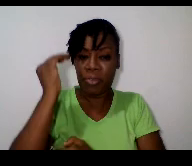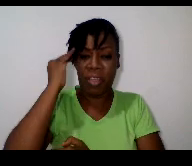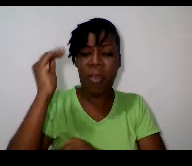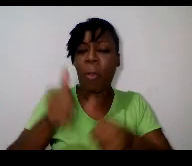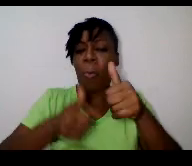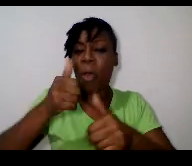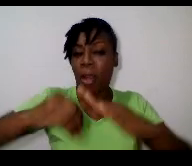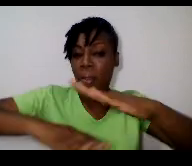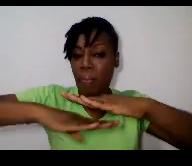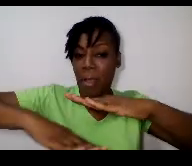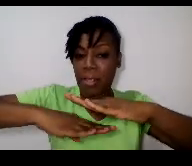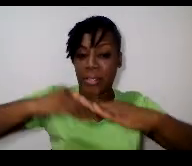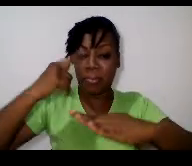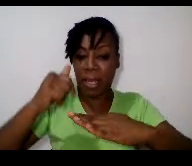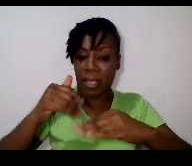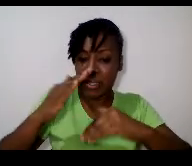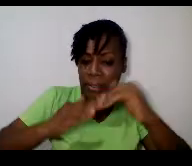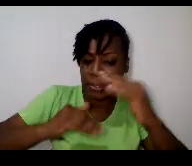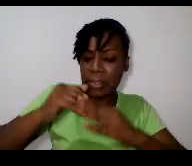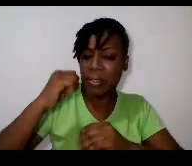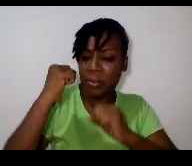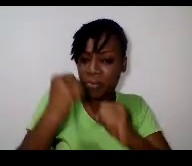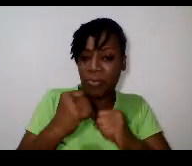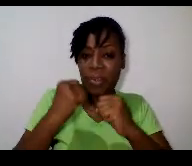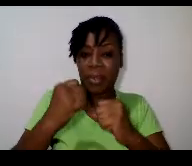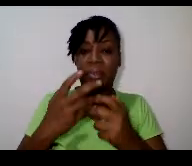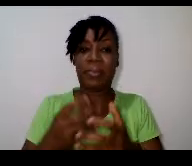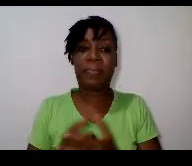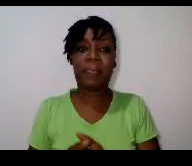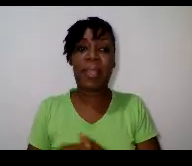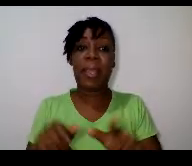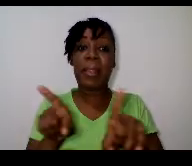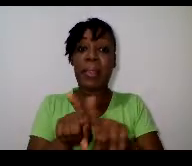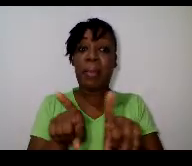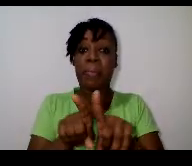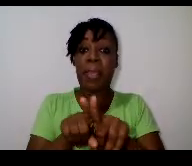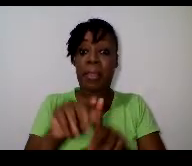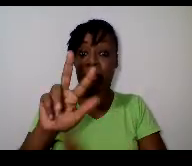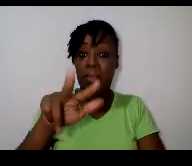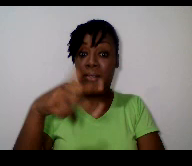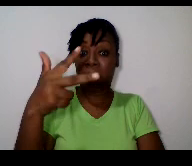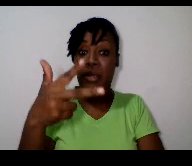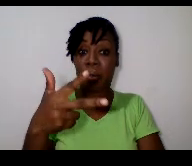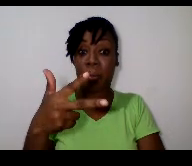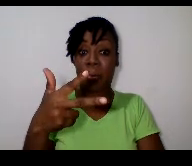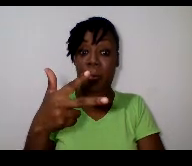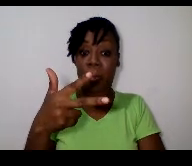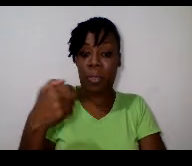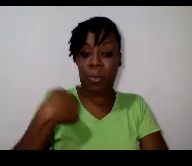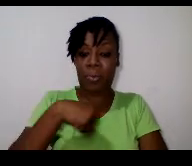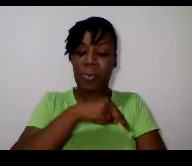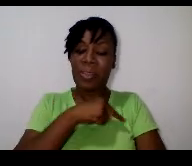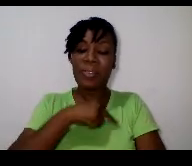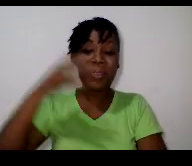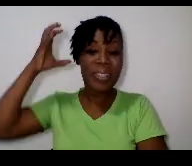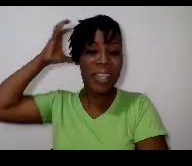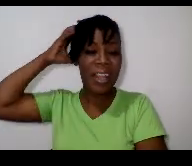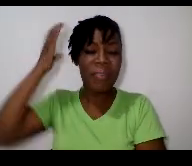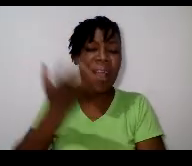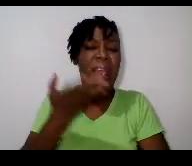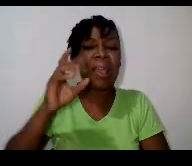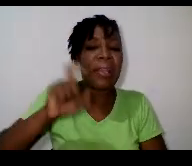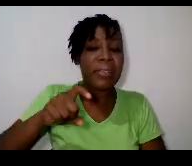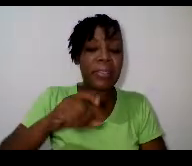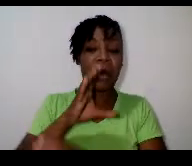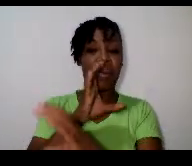se construya fuerte. Y tercero, también es otra opción, es que nuestro cerebro necesita cuidado. Es fundamental